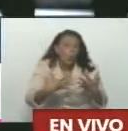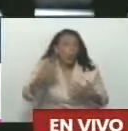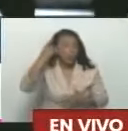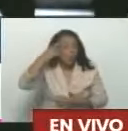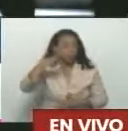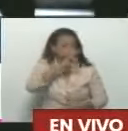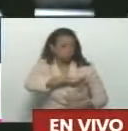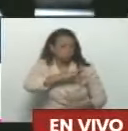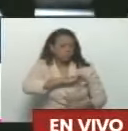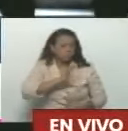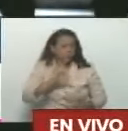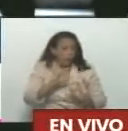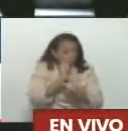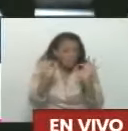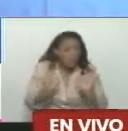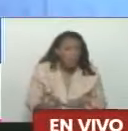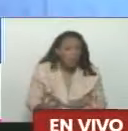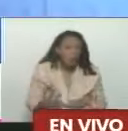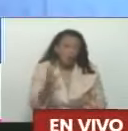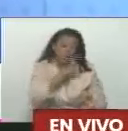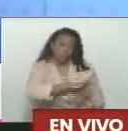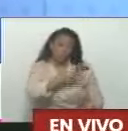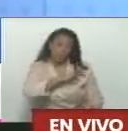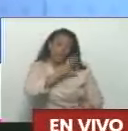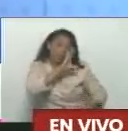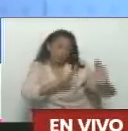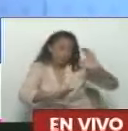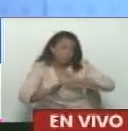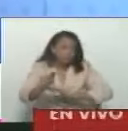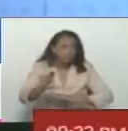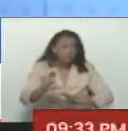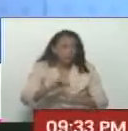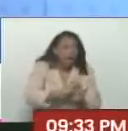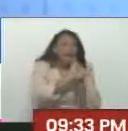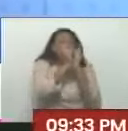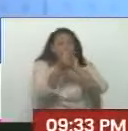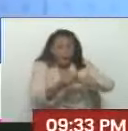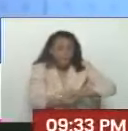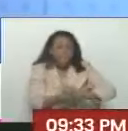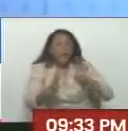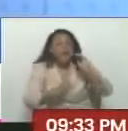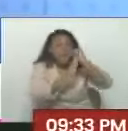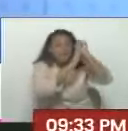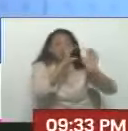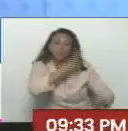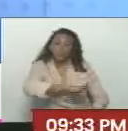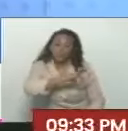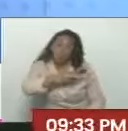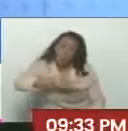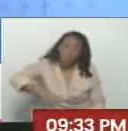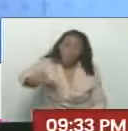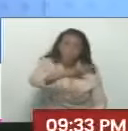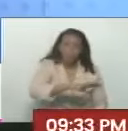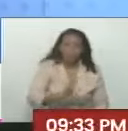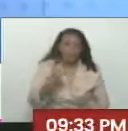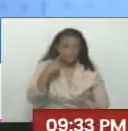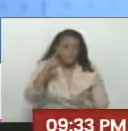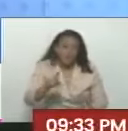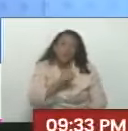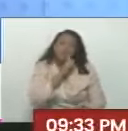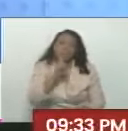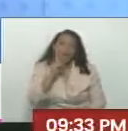del socialismo utópico o del socialismo científico, hubiera sido el gran líder socialista del mundo, Bolívar. Estoy